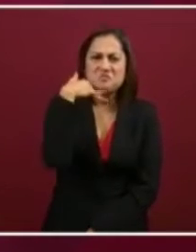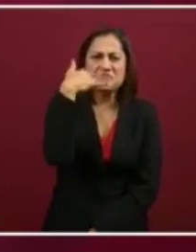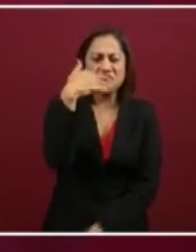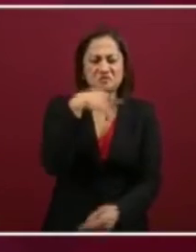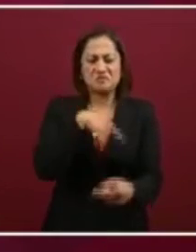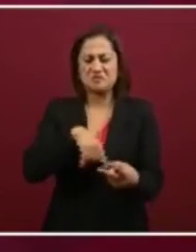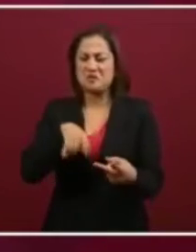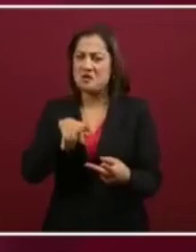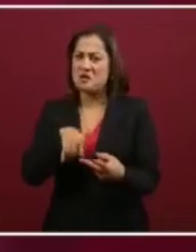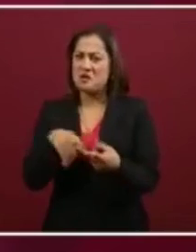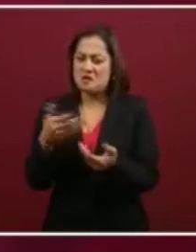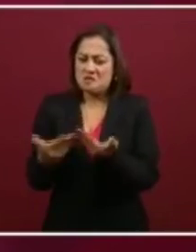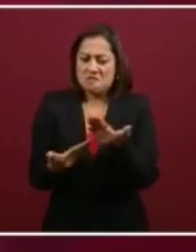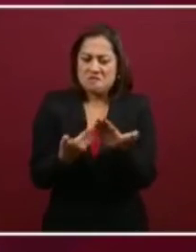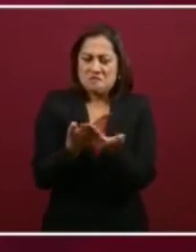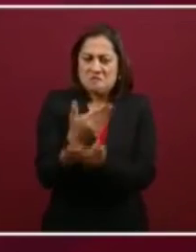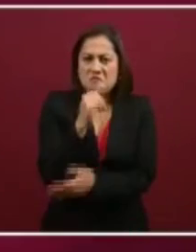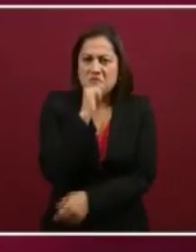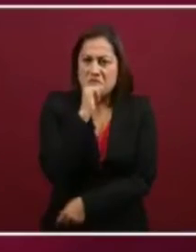ineficiente,